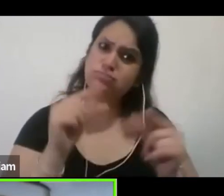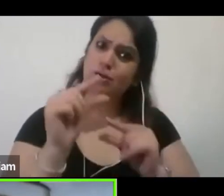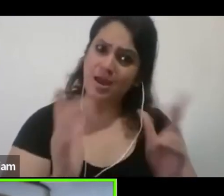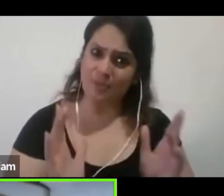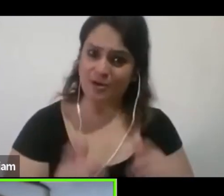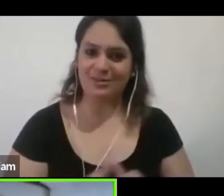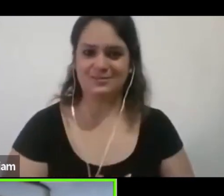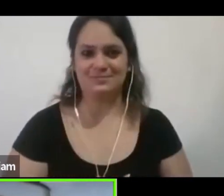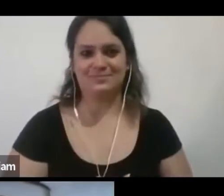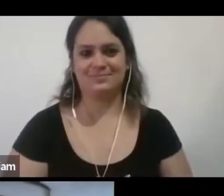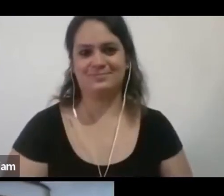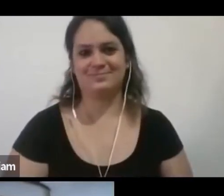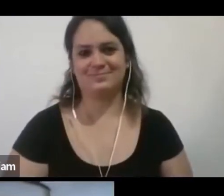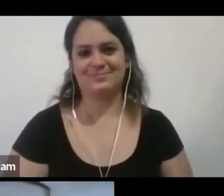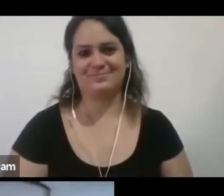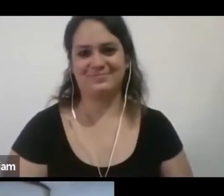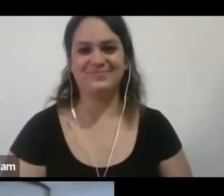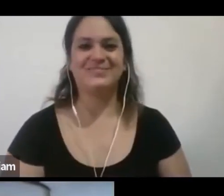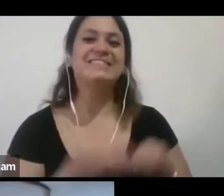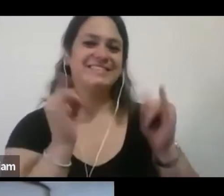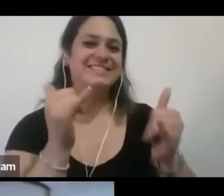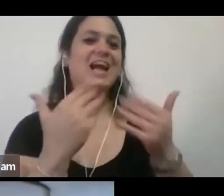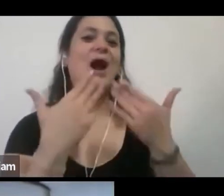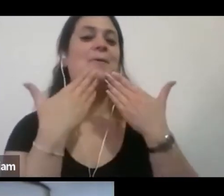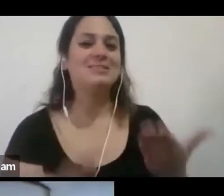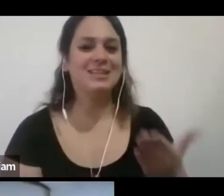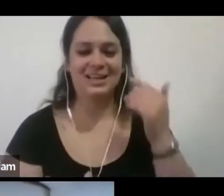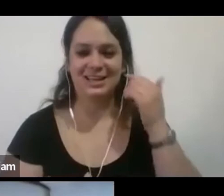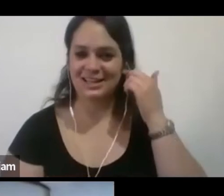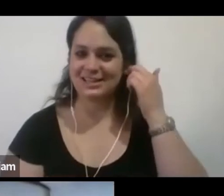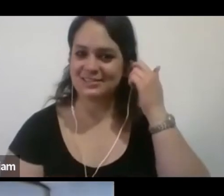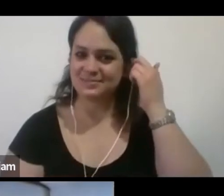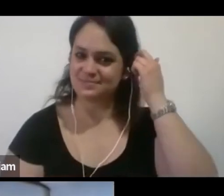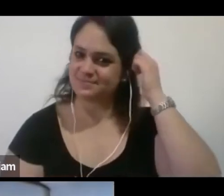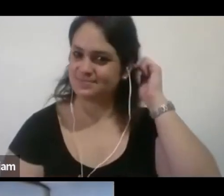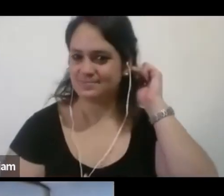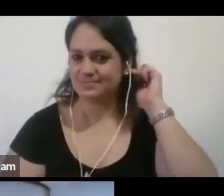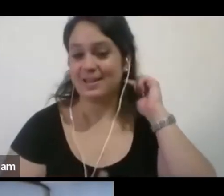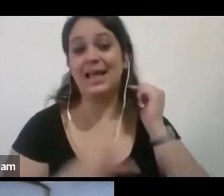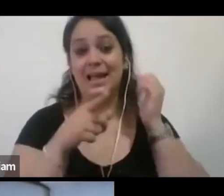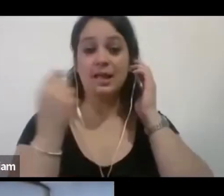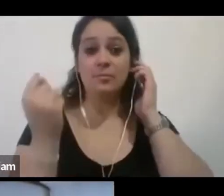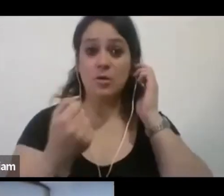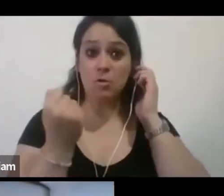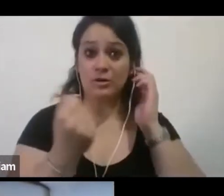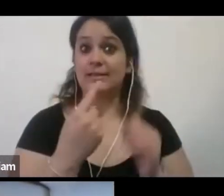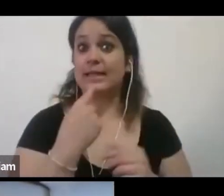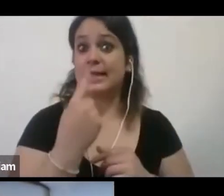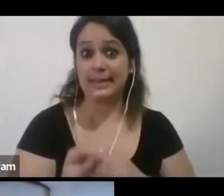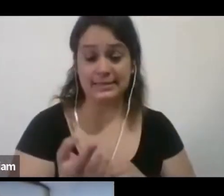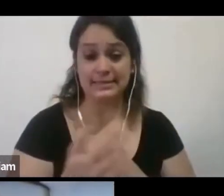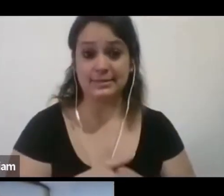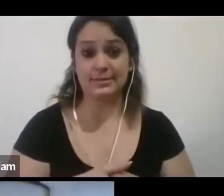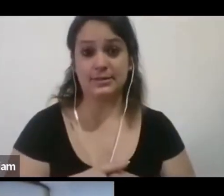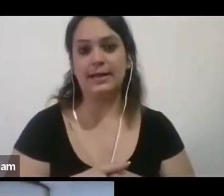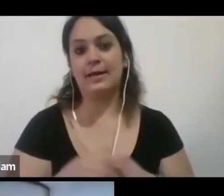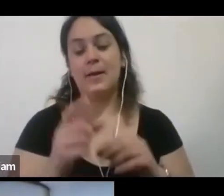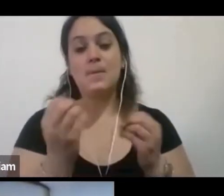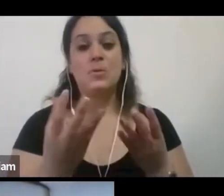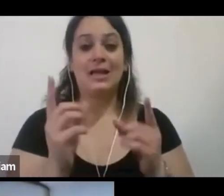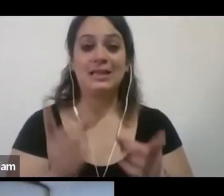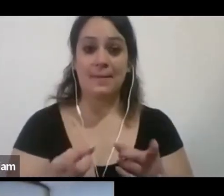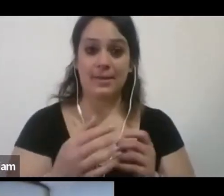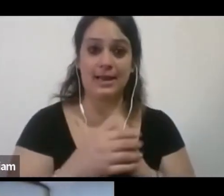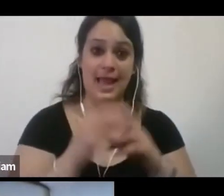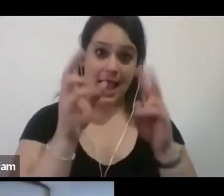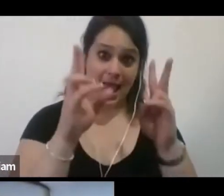si... Muchas gracias, Moni. Sí, sí, es muy importante esto que decís, porque por ahí también el